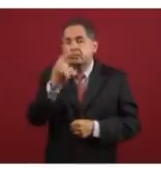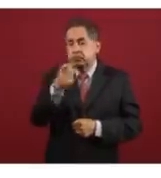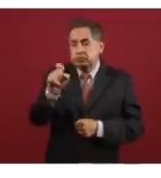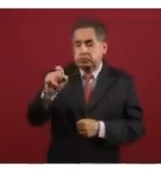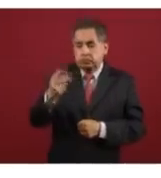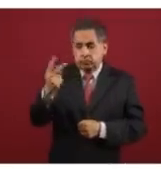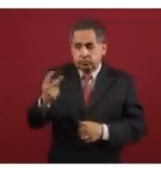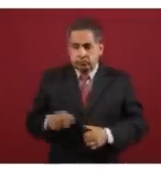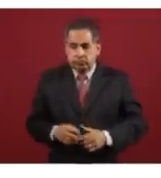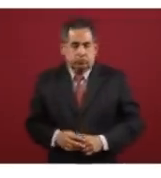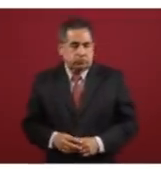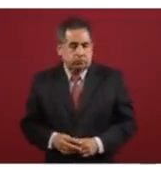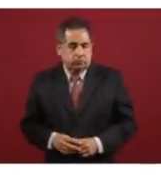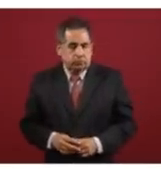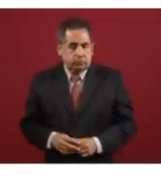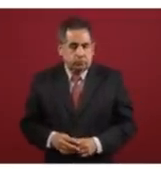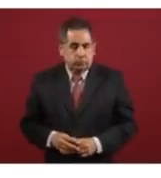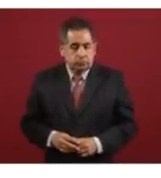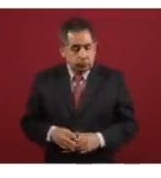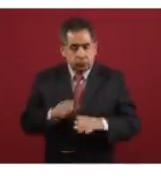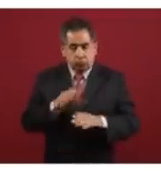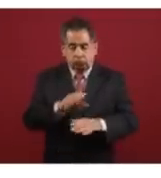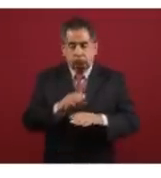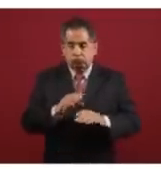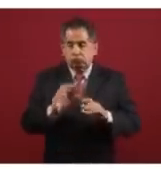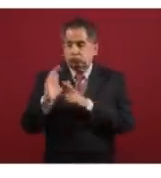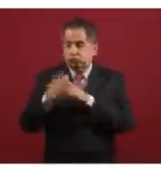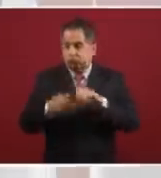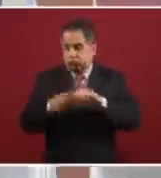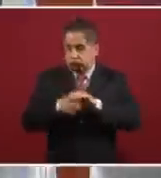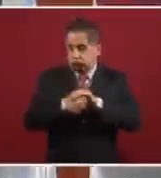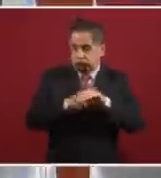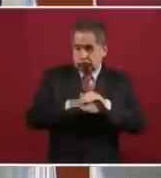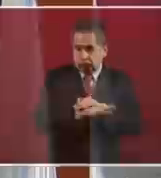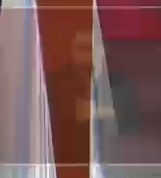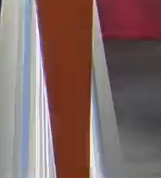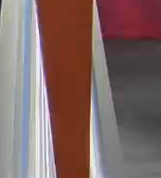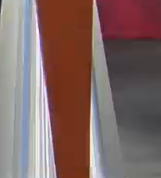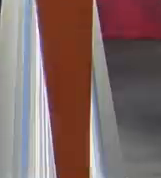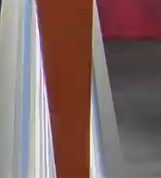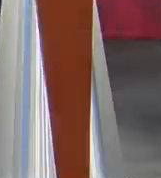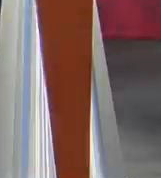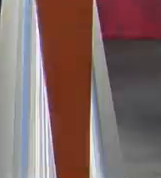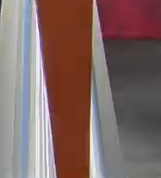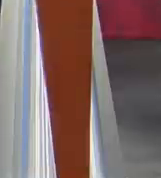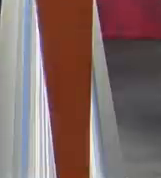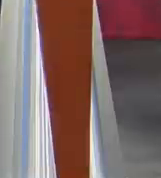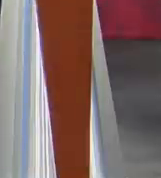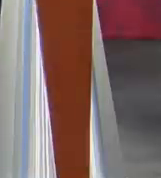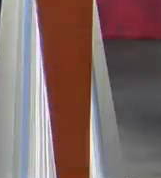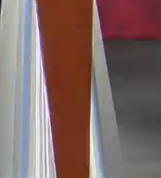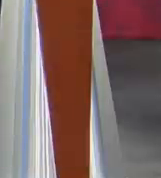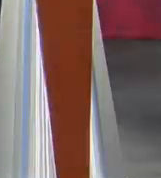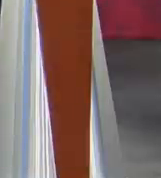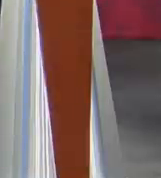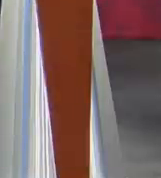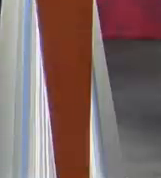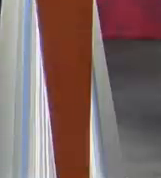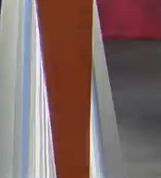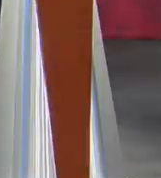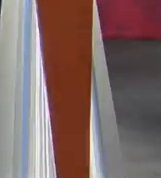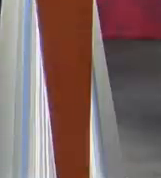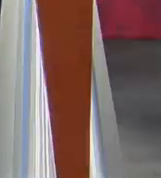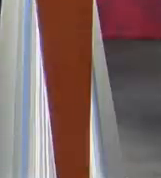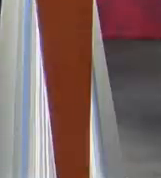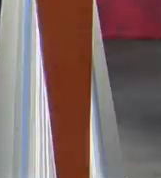122. En el caso de la Comisión de Ayotzinapa, me voy a referir solamente a las tareas de búsqueda que forman parte del sistema nacional